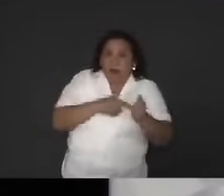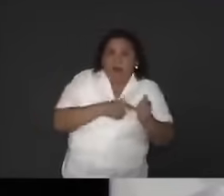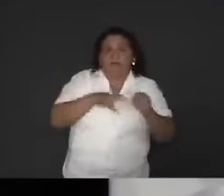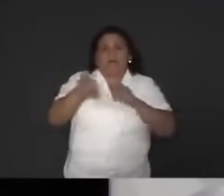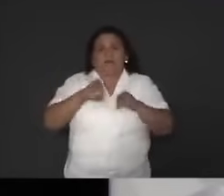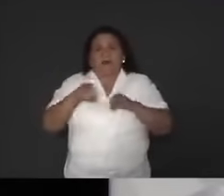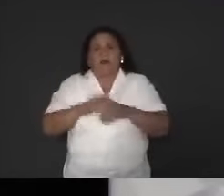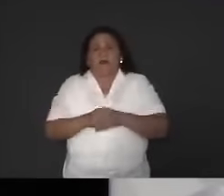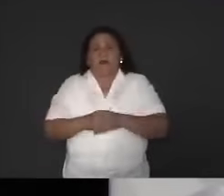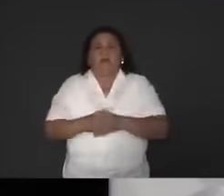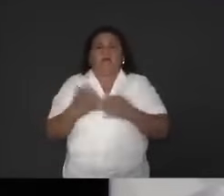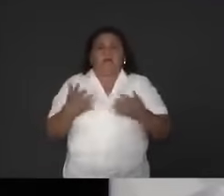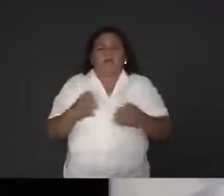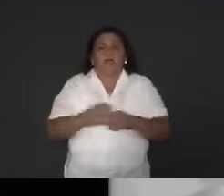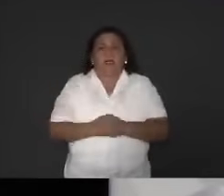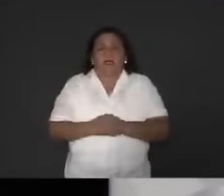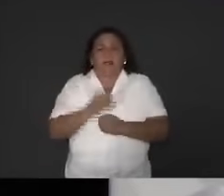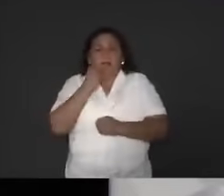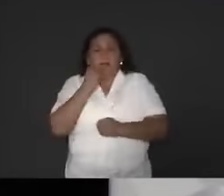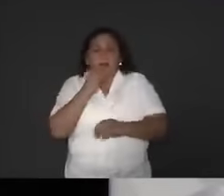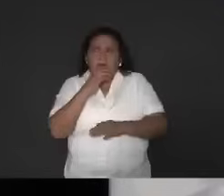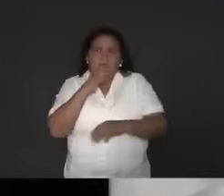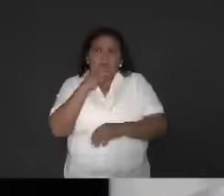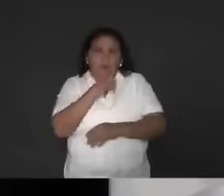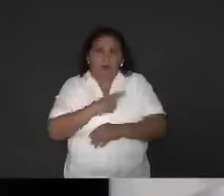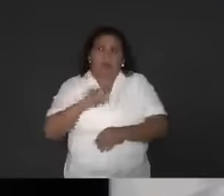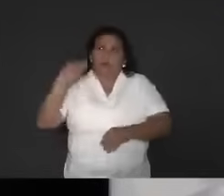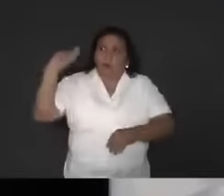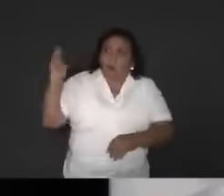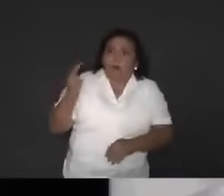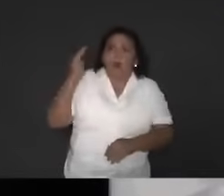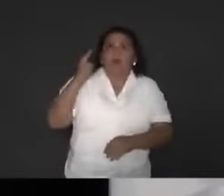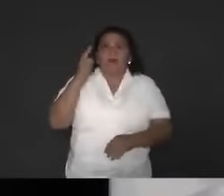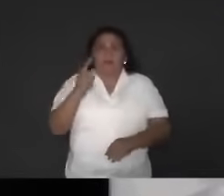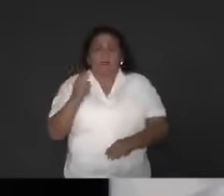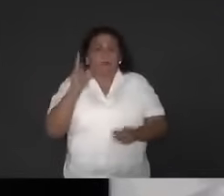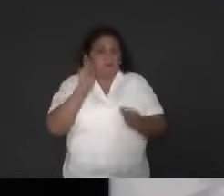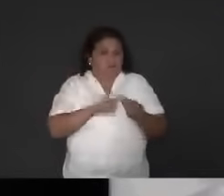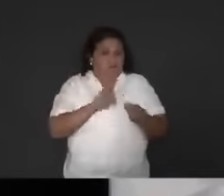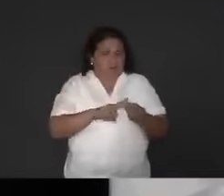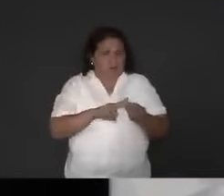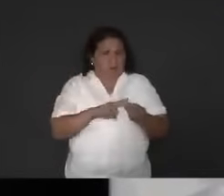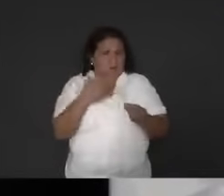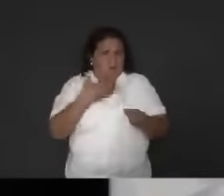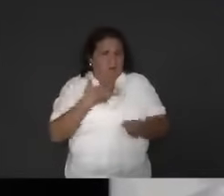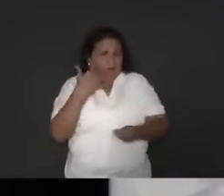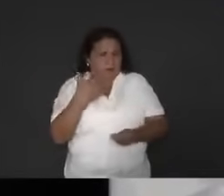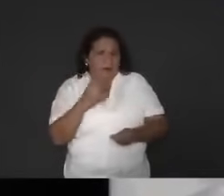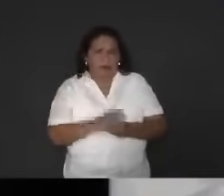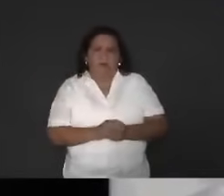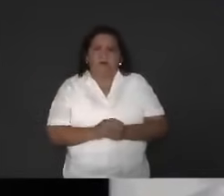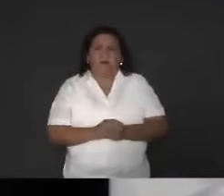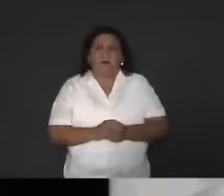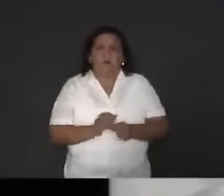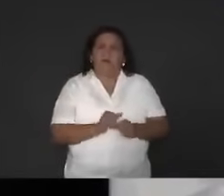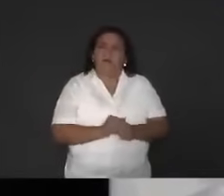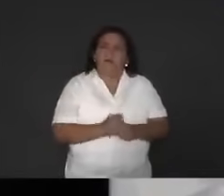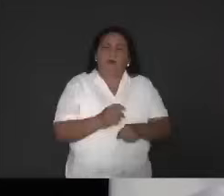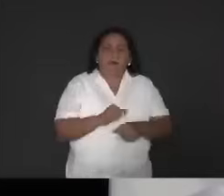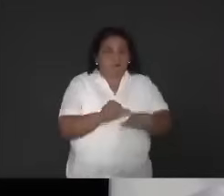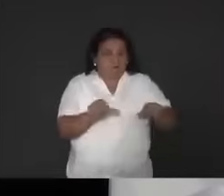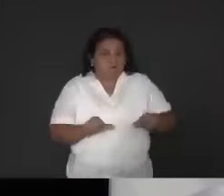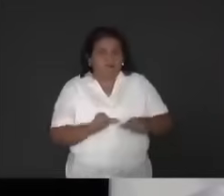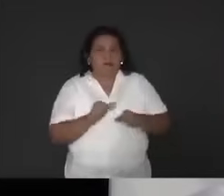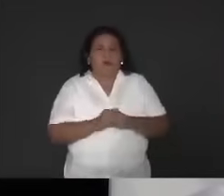trabajando en modernizar la policía. Vamos a crear la Universidad del Policía, en donde ahí tendremos un capítulo especial para poder invitar